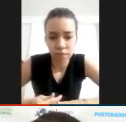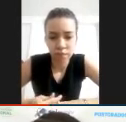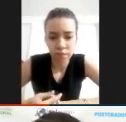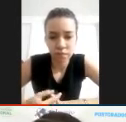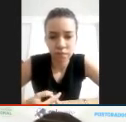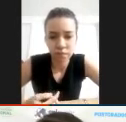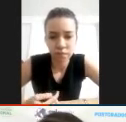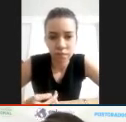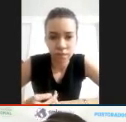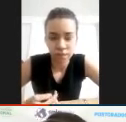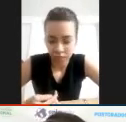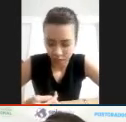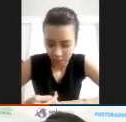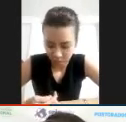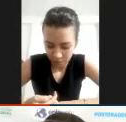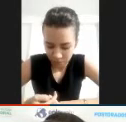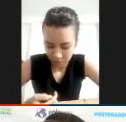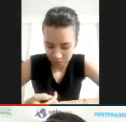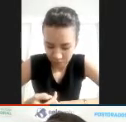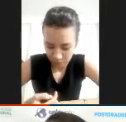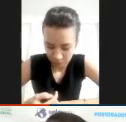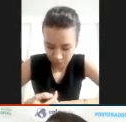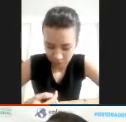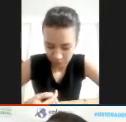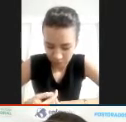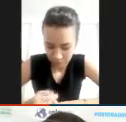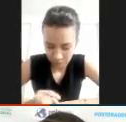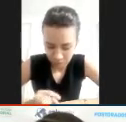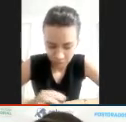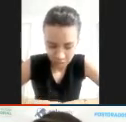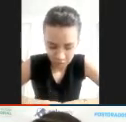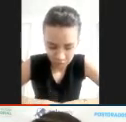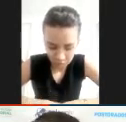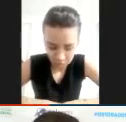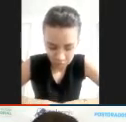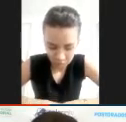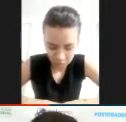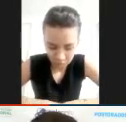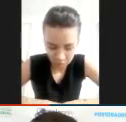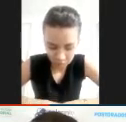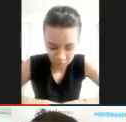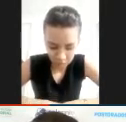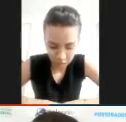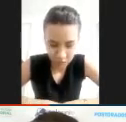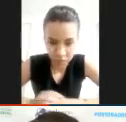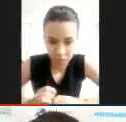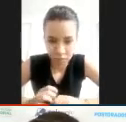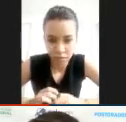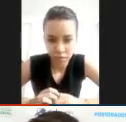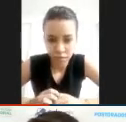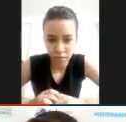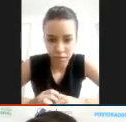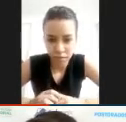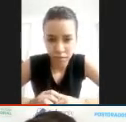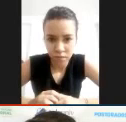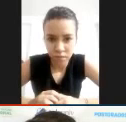la puntualidad con las actividades programadas. Ya se los dije, muchachos, allí depende la calificación que ustedes tengan.